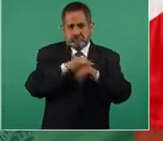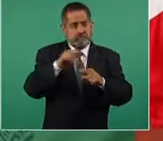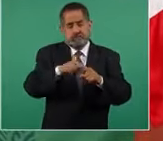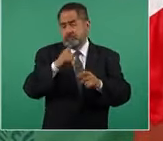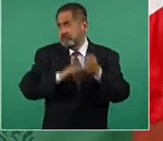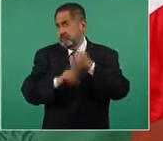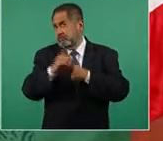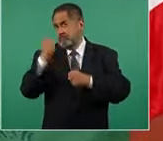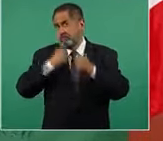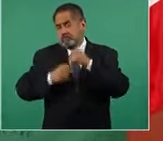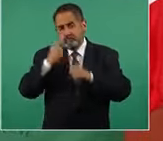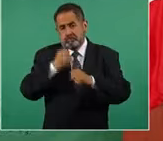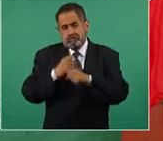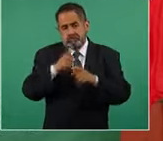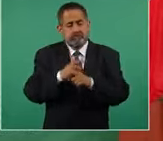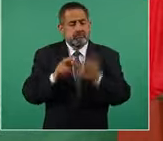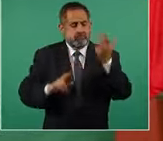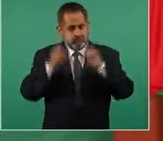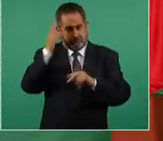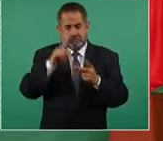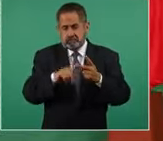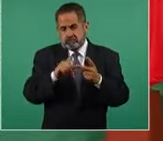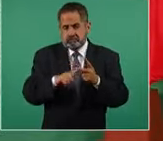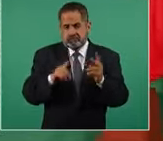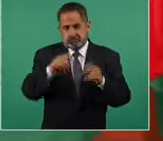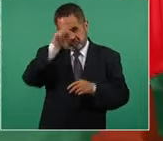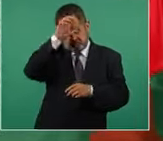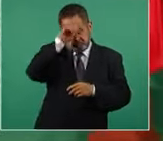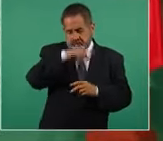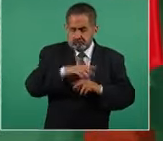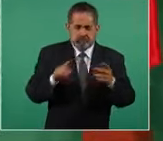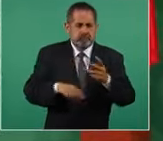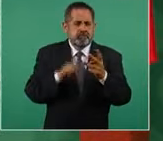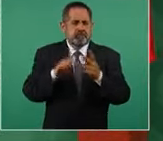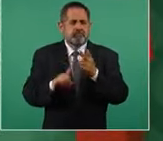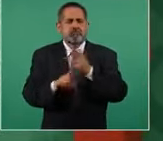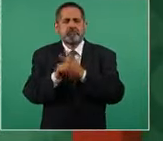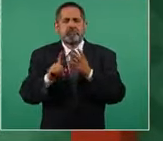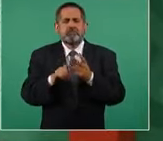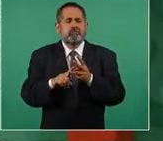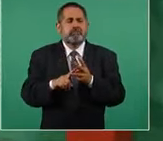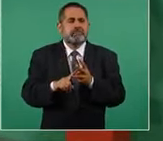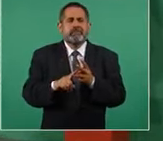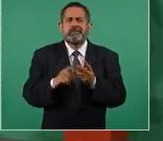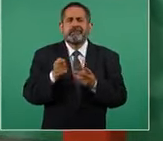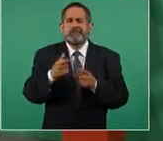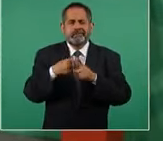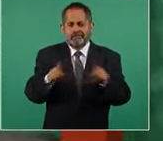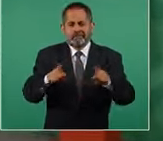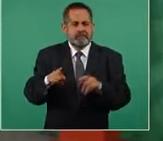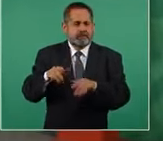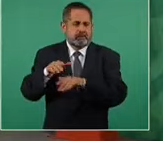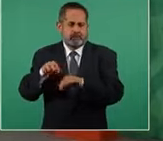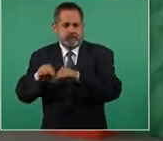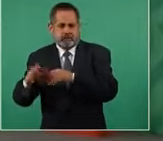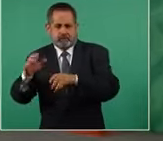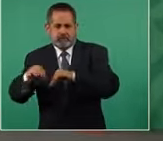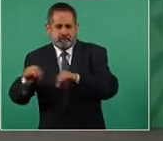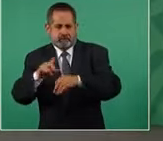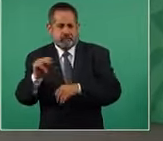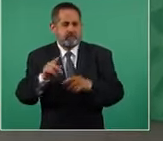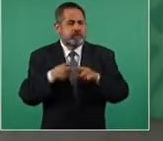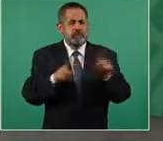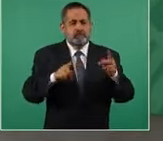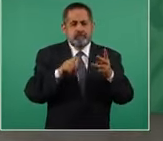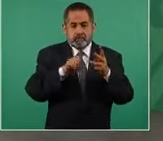años una huelga minera. Y otro conflicto que no tiene que ver con los trabajadores,